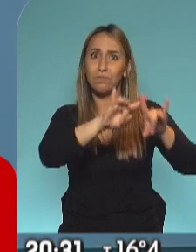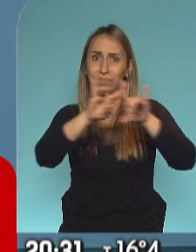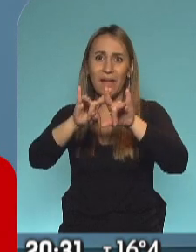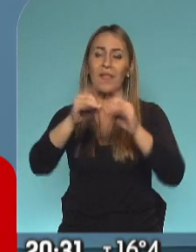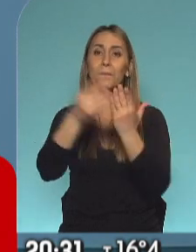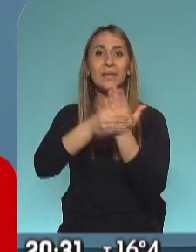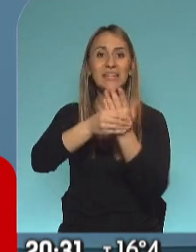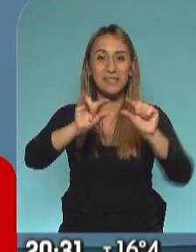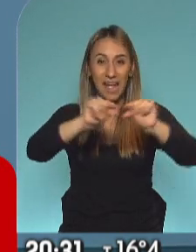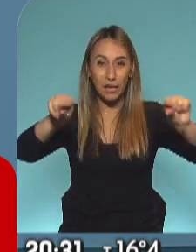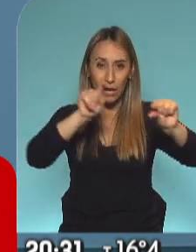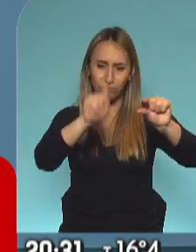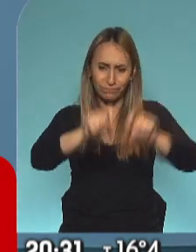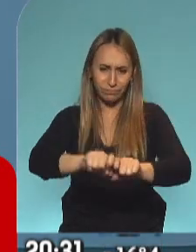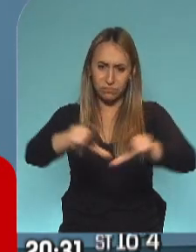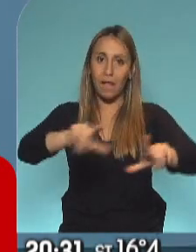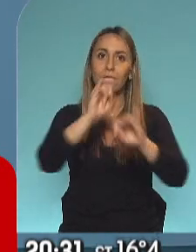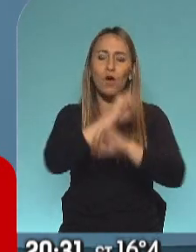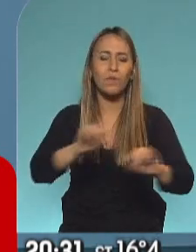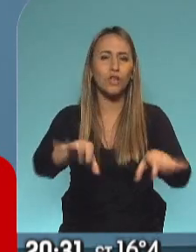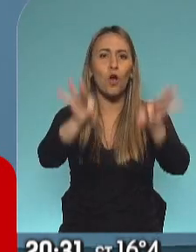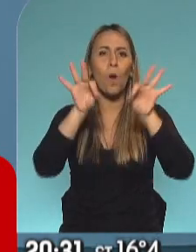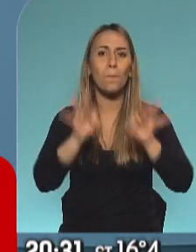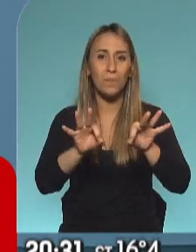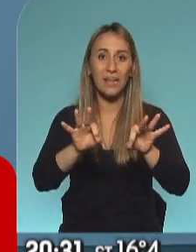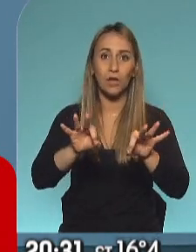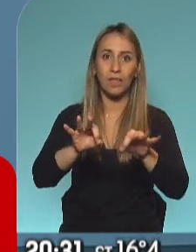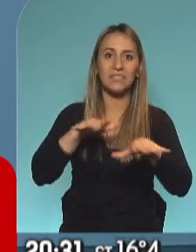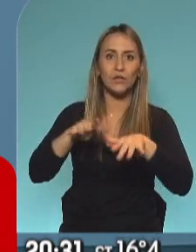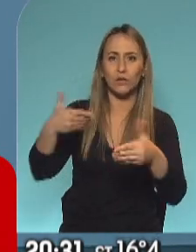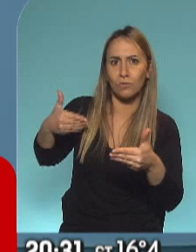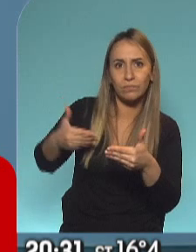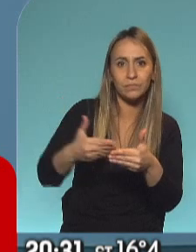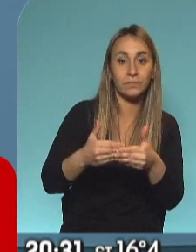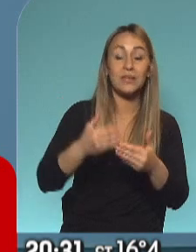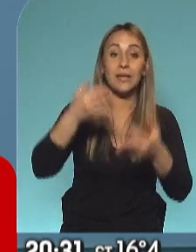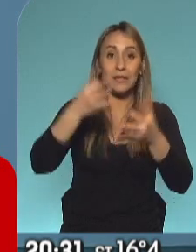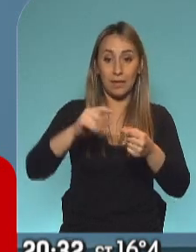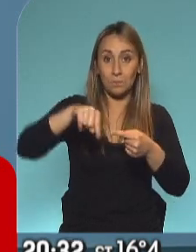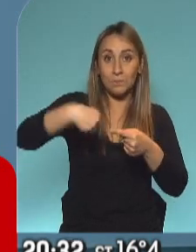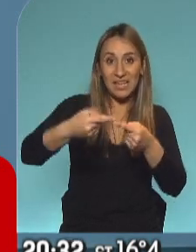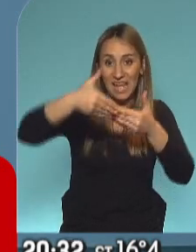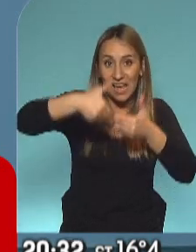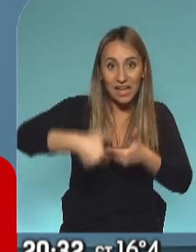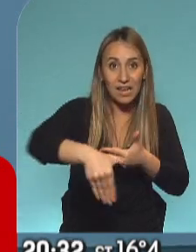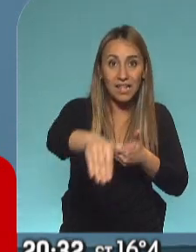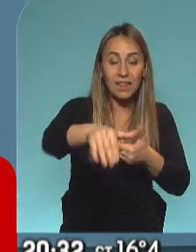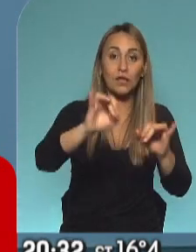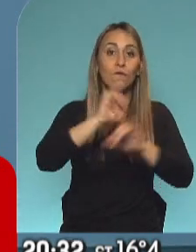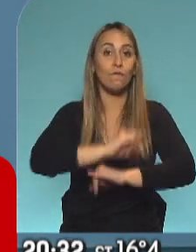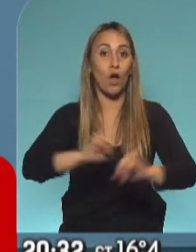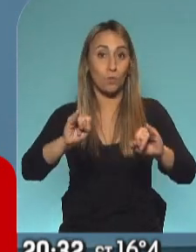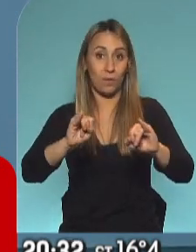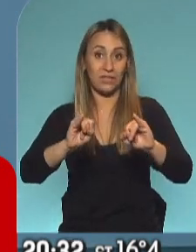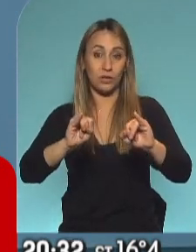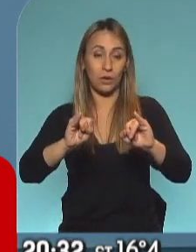la información de lo que viene sucediendo. Y desde mañana esa información ya van a ser realmente